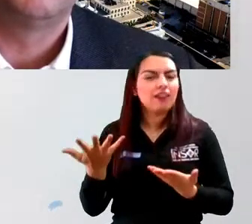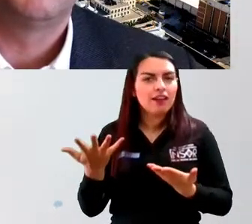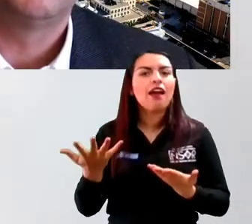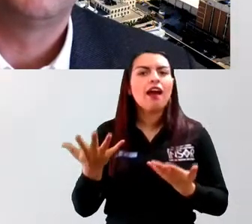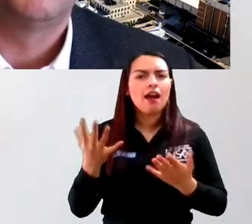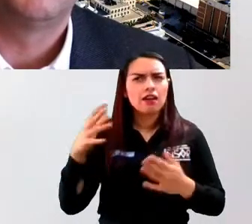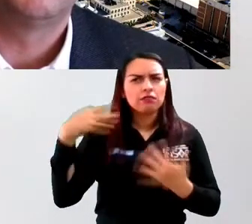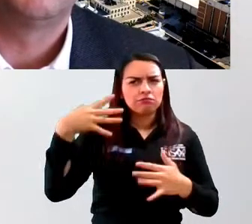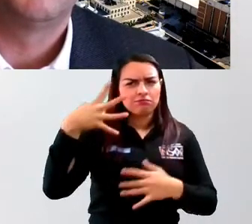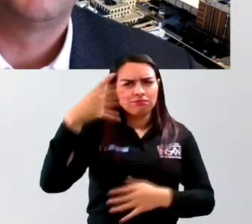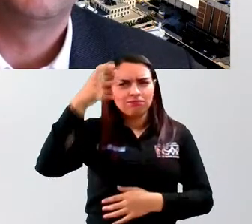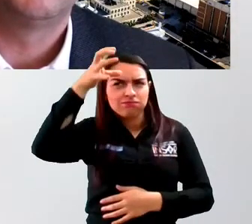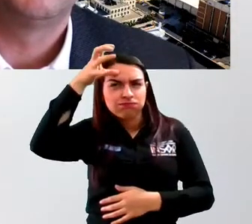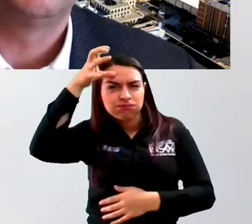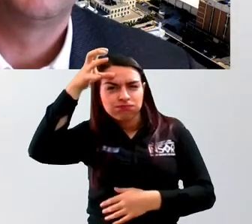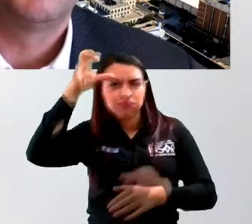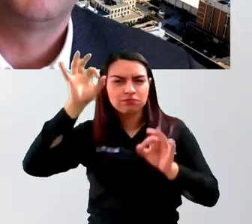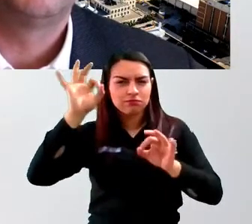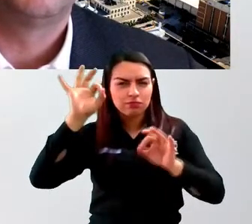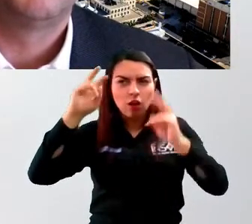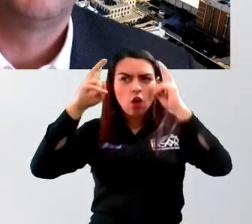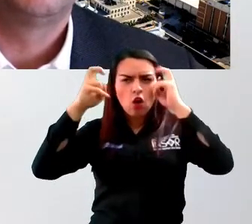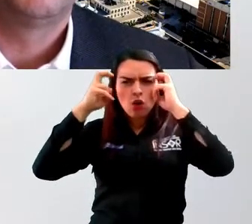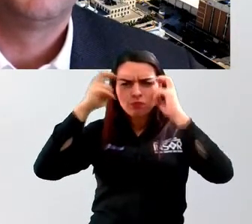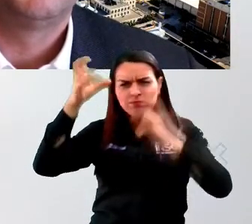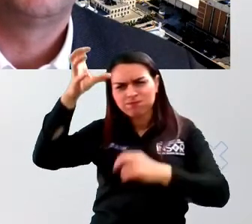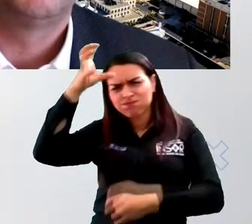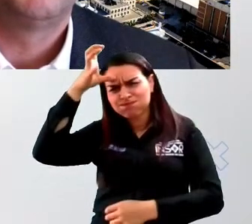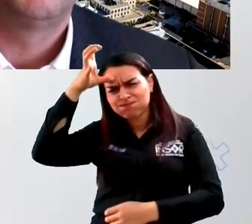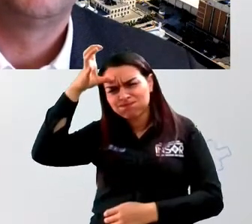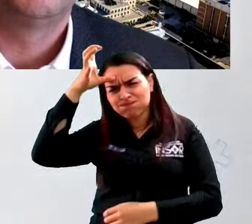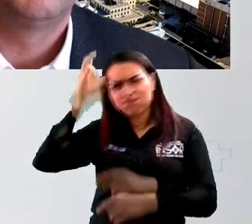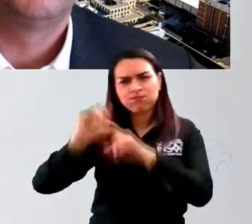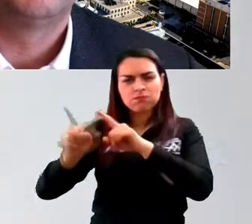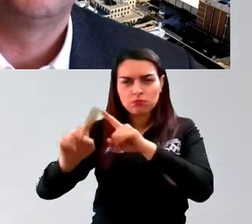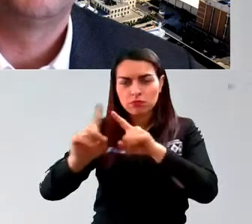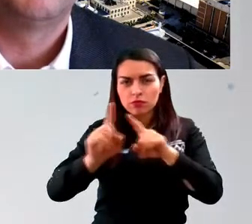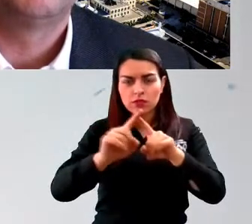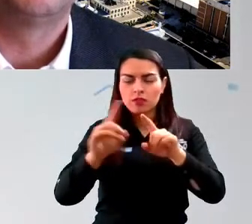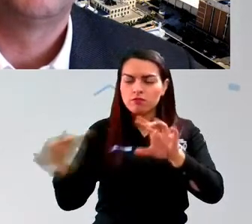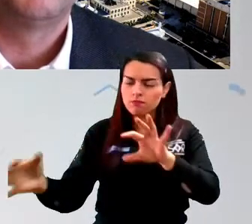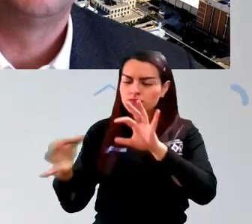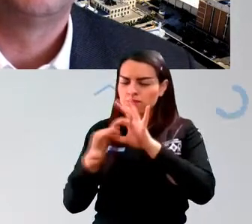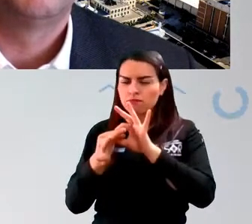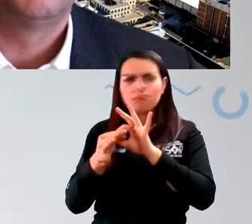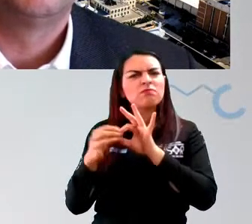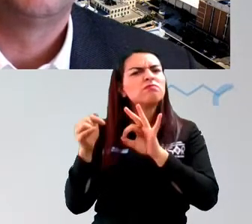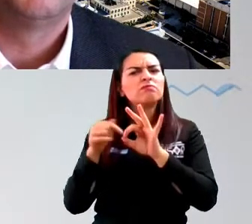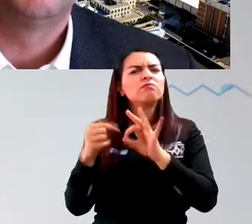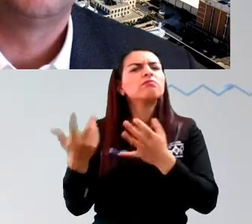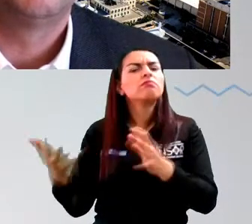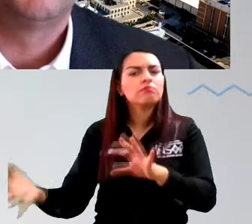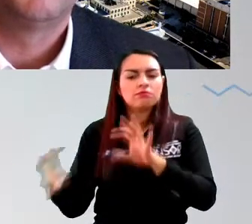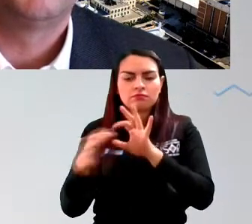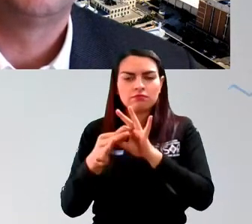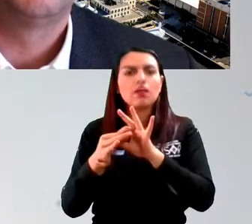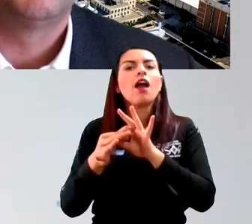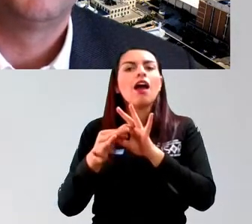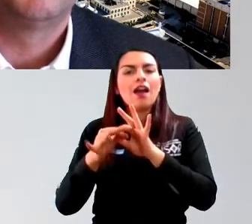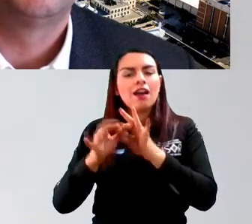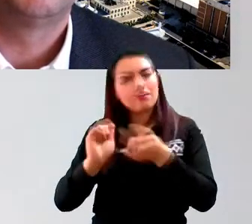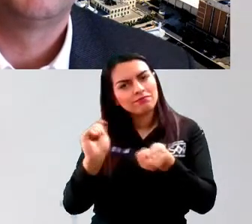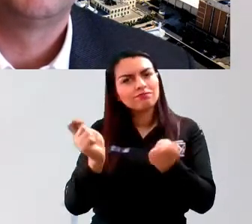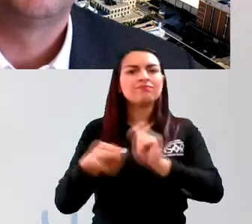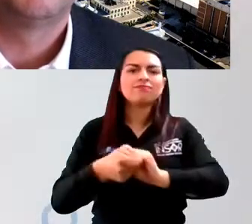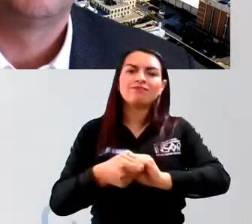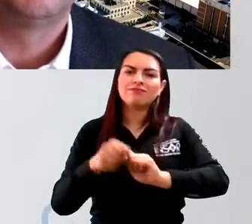conocimiento que teníamos aquí entre ceja y ceja y ponerlo a disposición en dispositivos y a